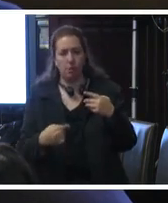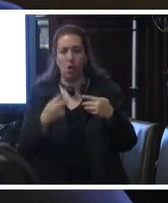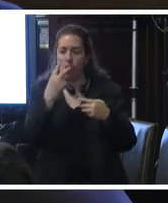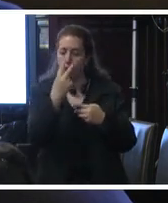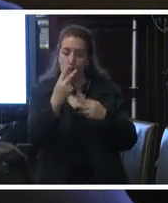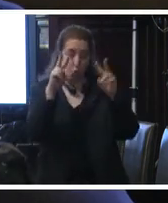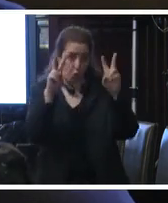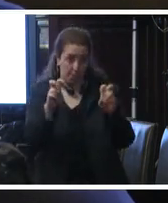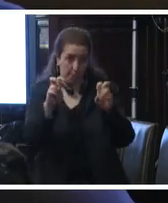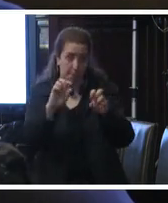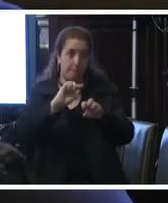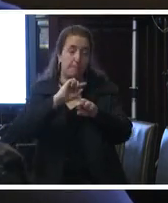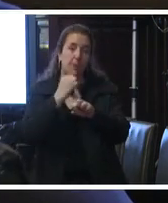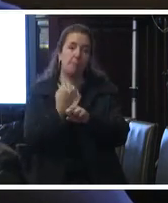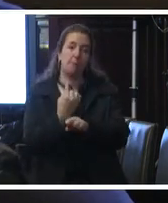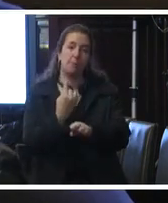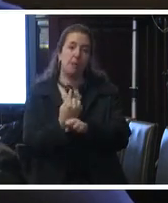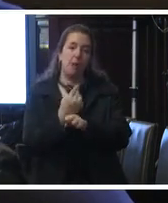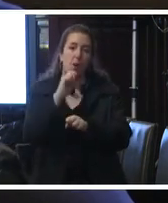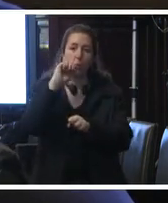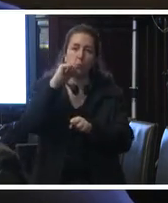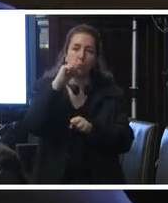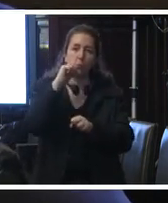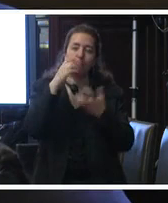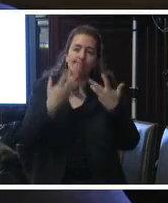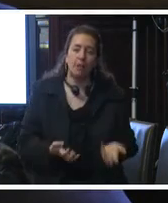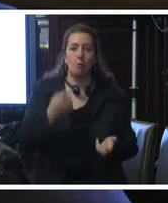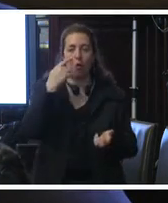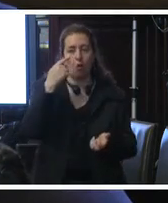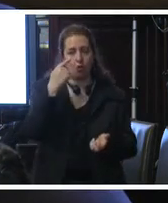dos cuestiones. La primera, también nos gustaría conocer